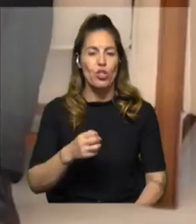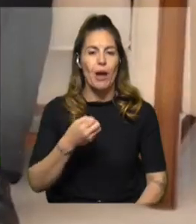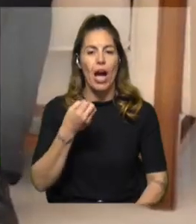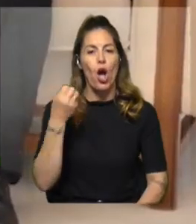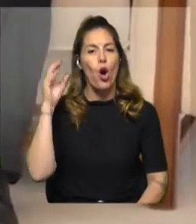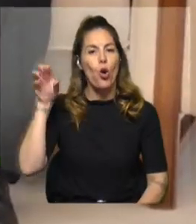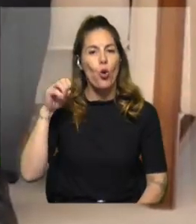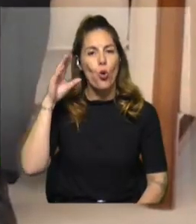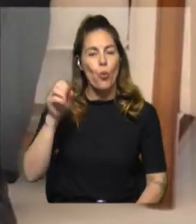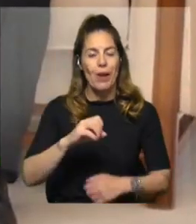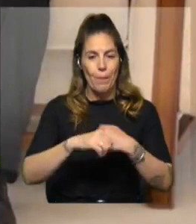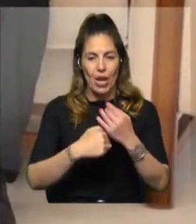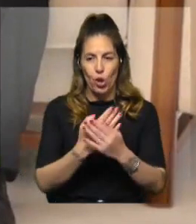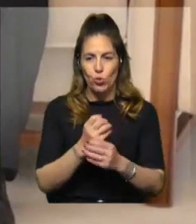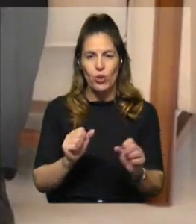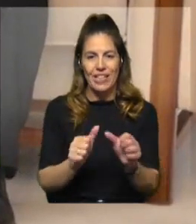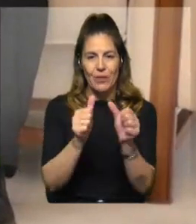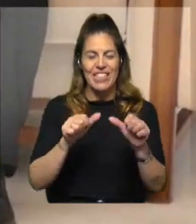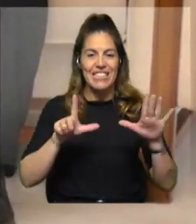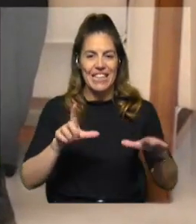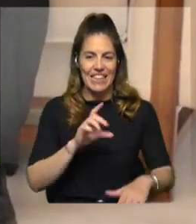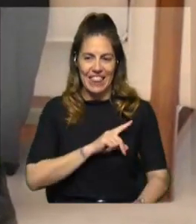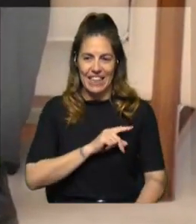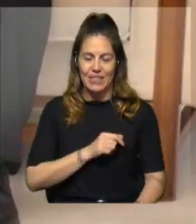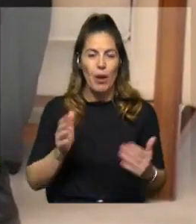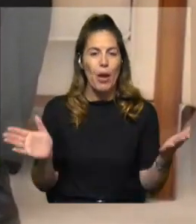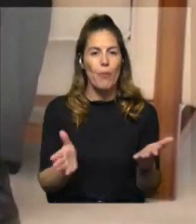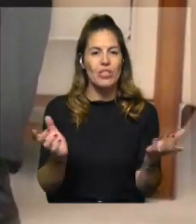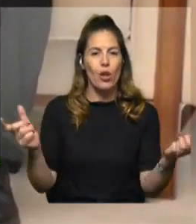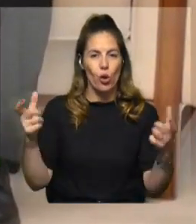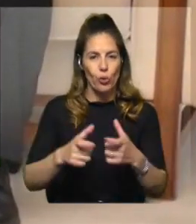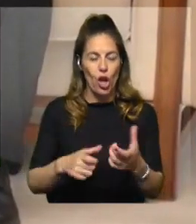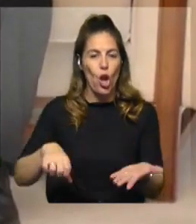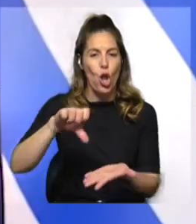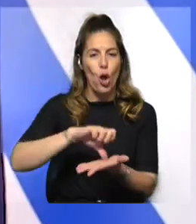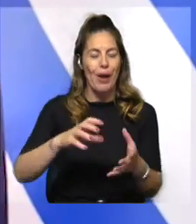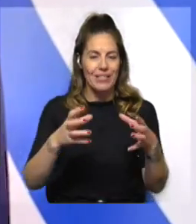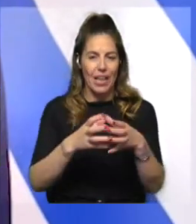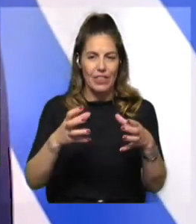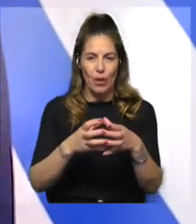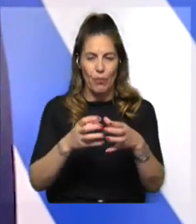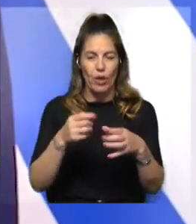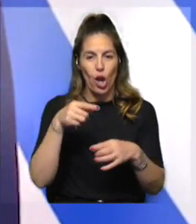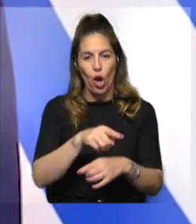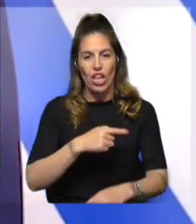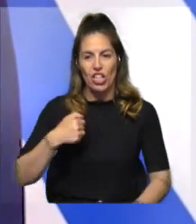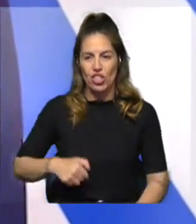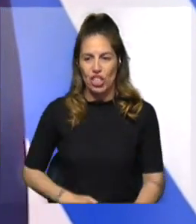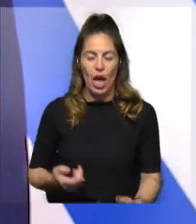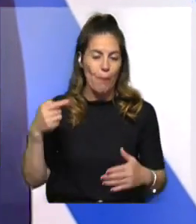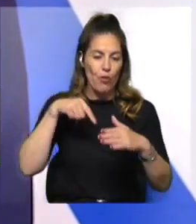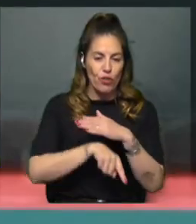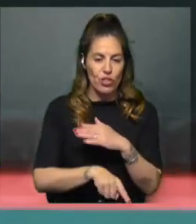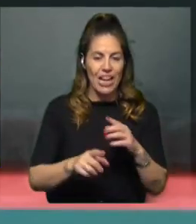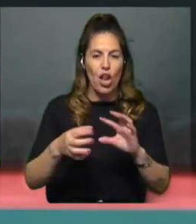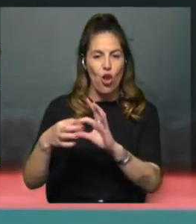Mercosur, que se realizará el 7 de diciembre, impulsará una reunión de los países del bloque regional con China para profundizar